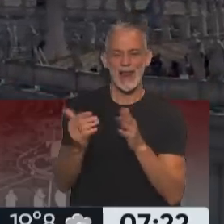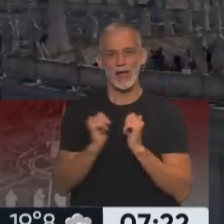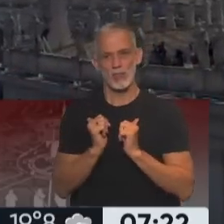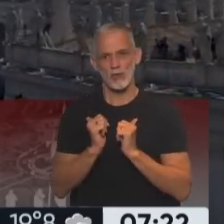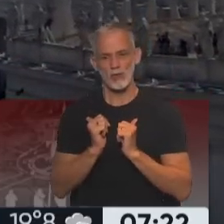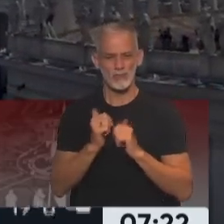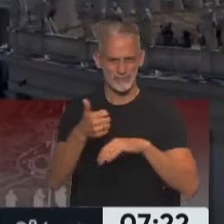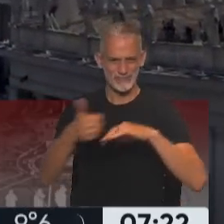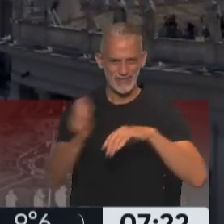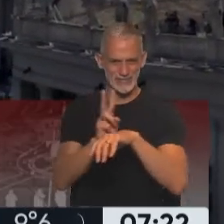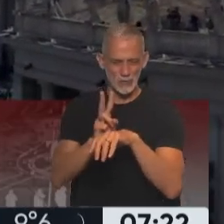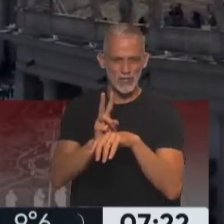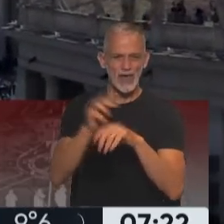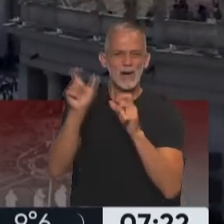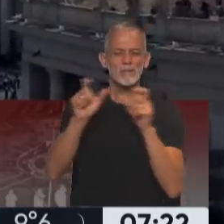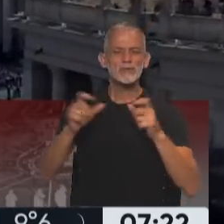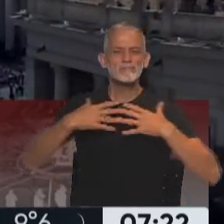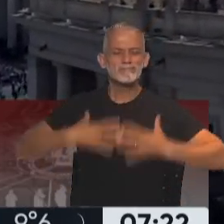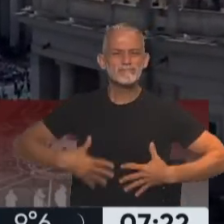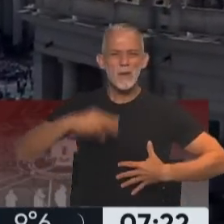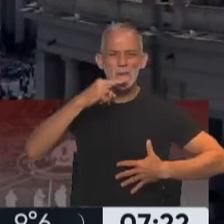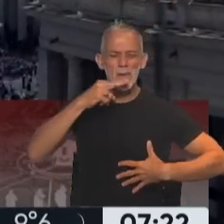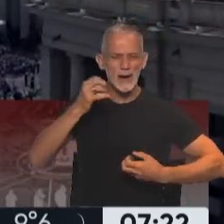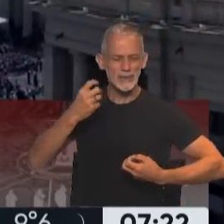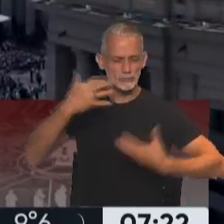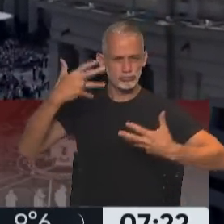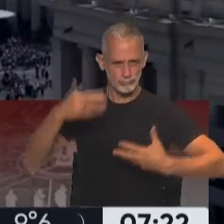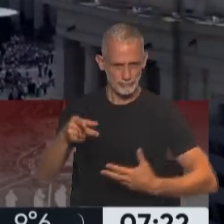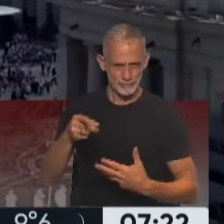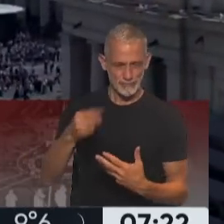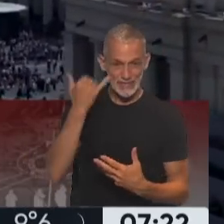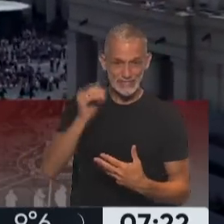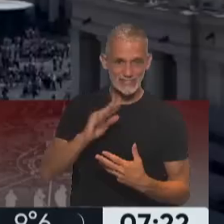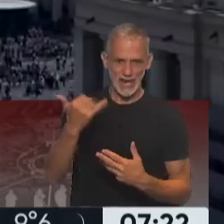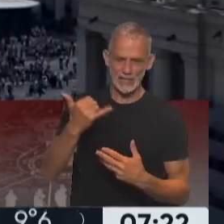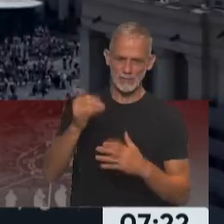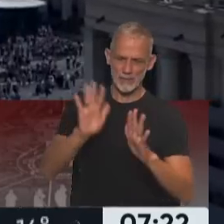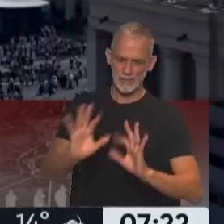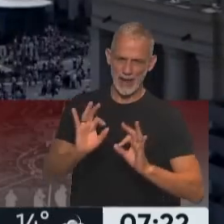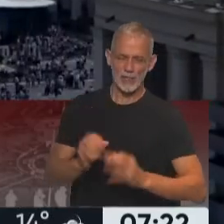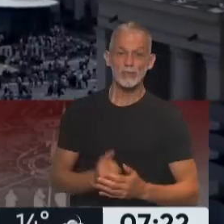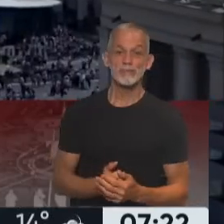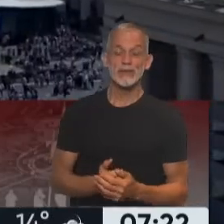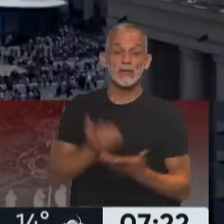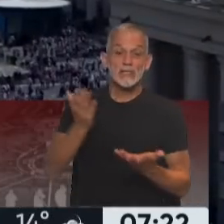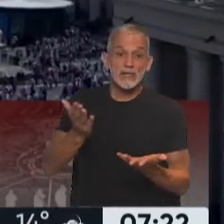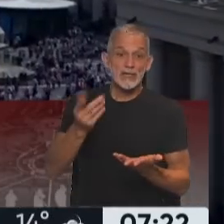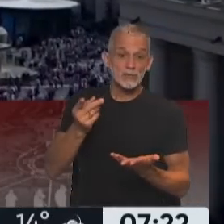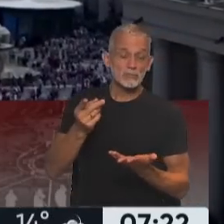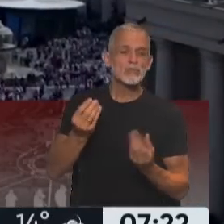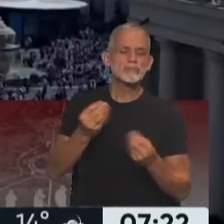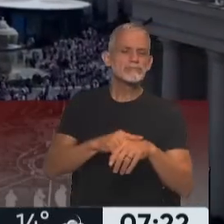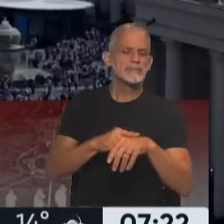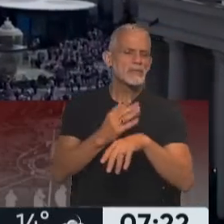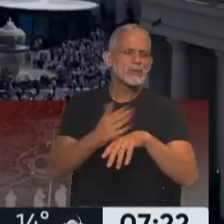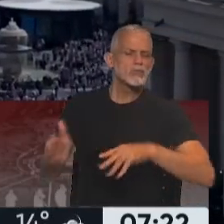de seguridad con personas con chaleco de color verde fluorescente ya está dispuesto. Y que esto se trata de un trámite de cuánto